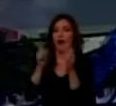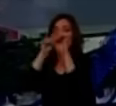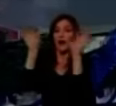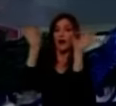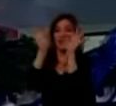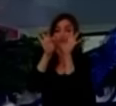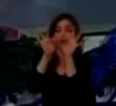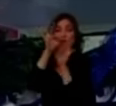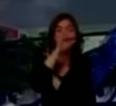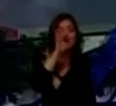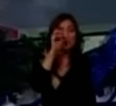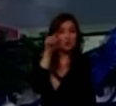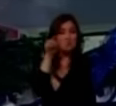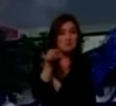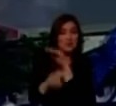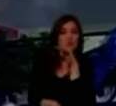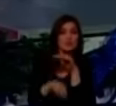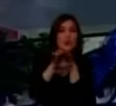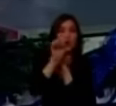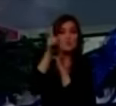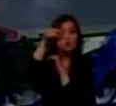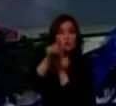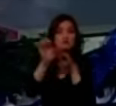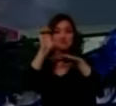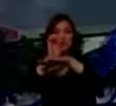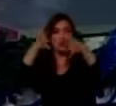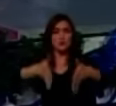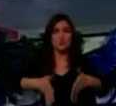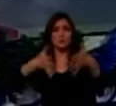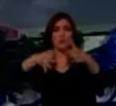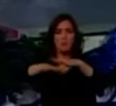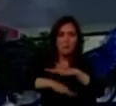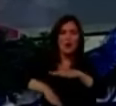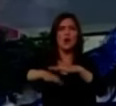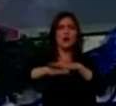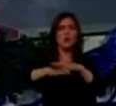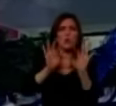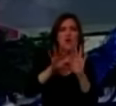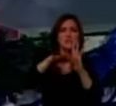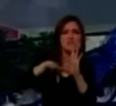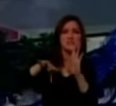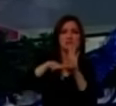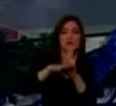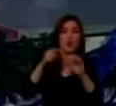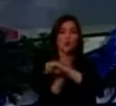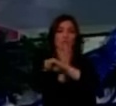entre 800 mil y 1 millón de ecuatorianos que tienen un consumo bajo de kilovatios